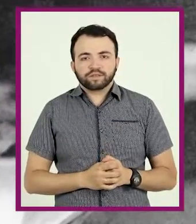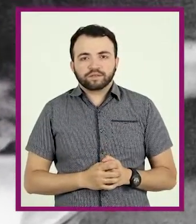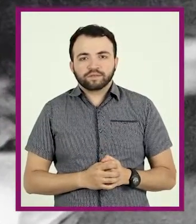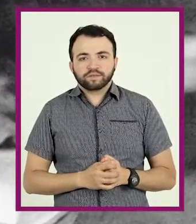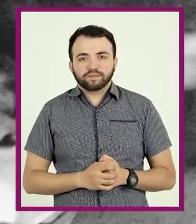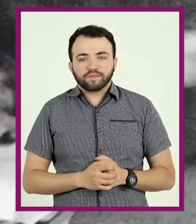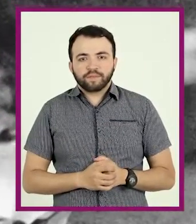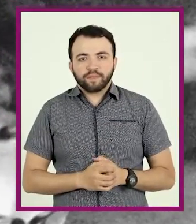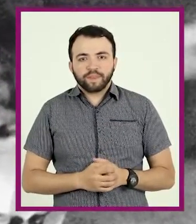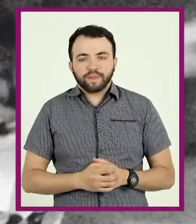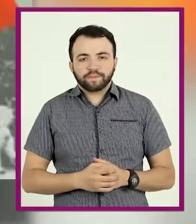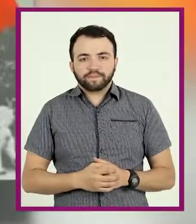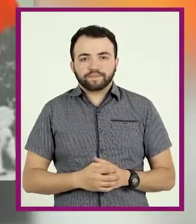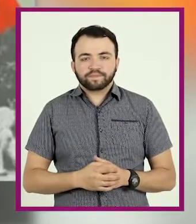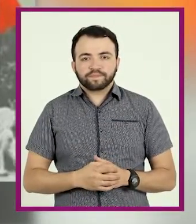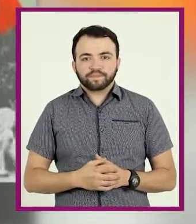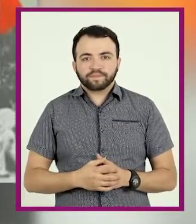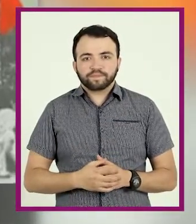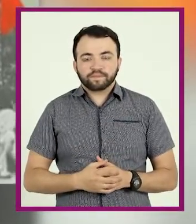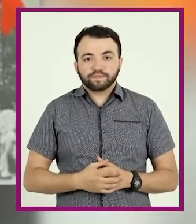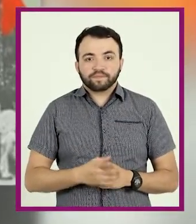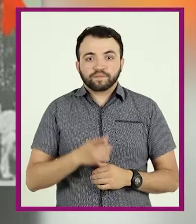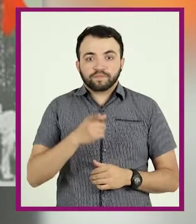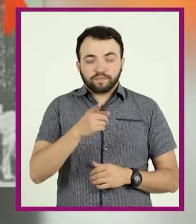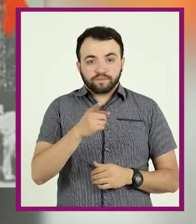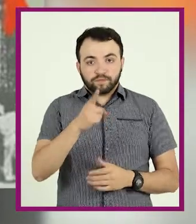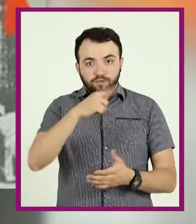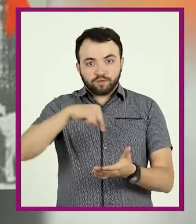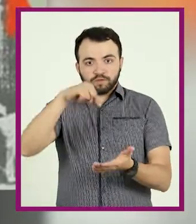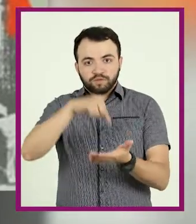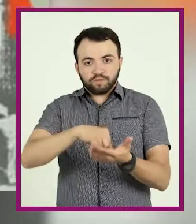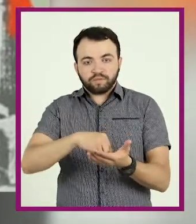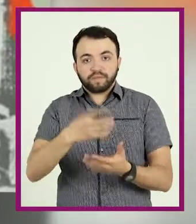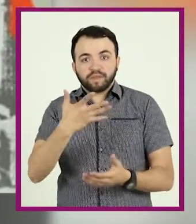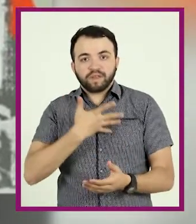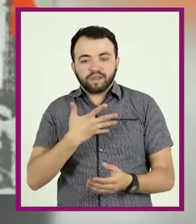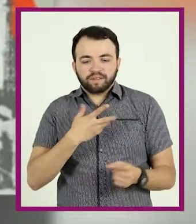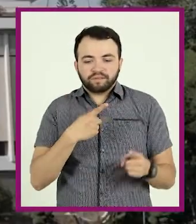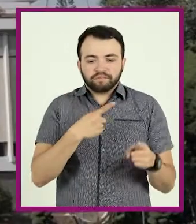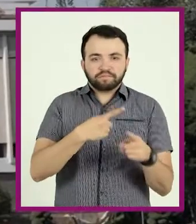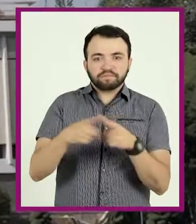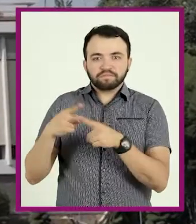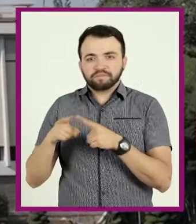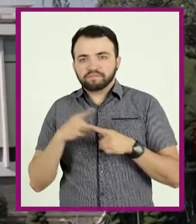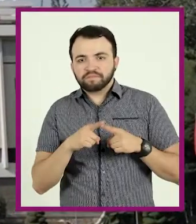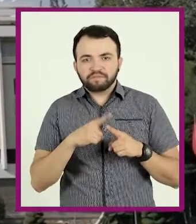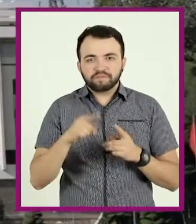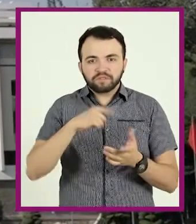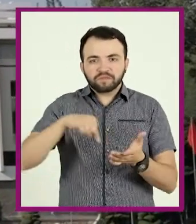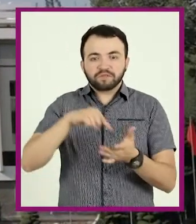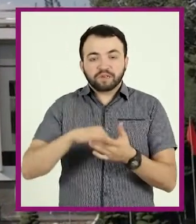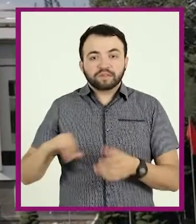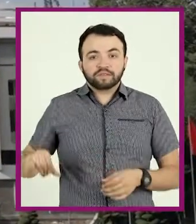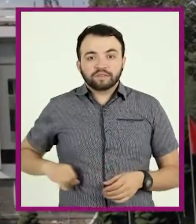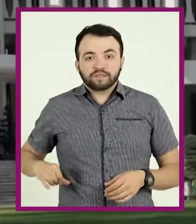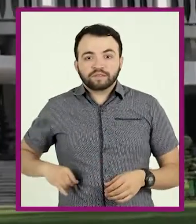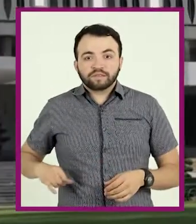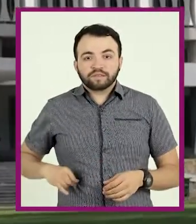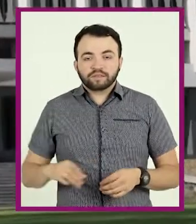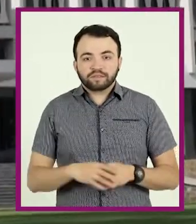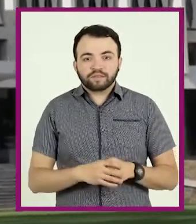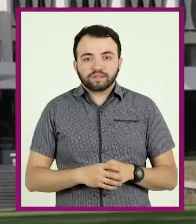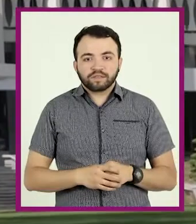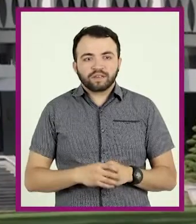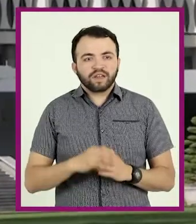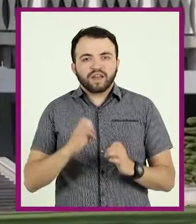presidente de la República Democrática de Vietnam, que lideró el camino a la independencia. En Ho Chi Minh se encuentran sitios